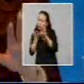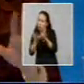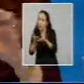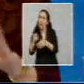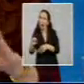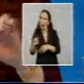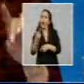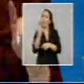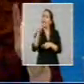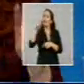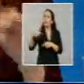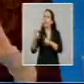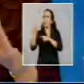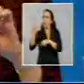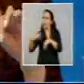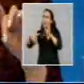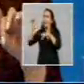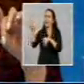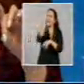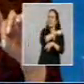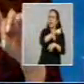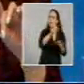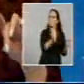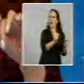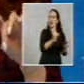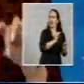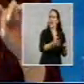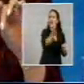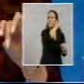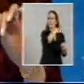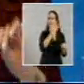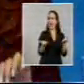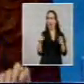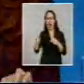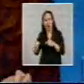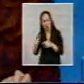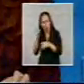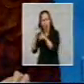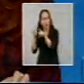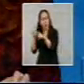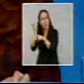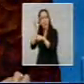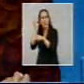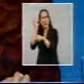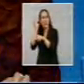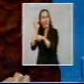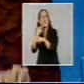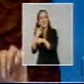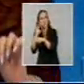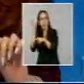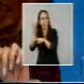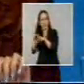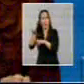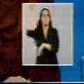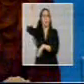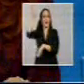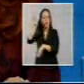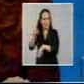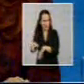2,1 respecto de mayo del año pasado, llegando al 19% del PIB.